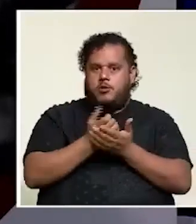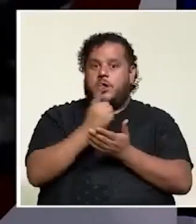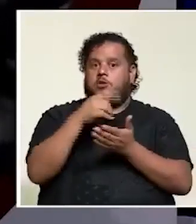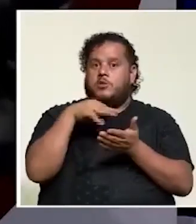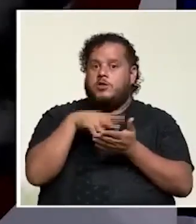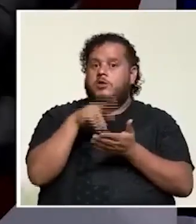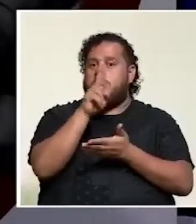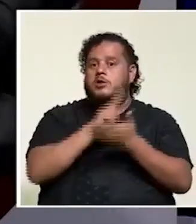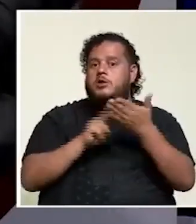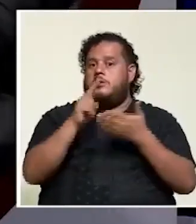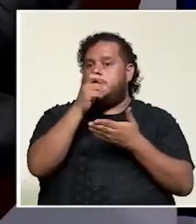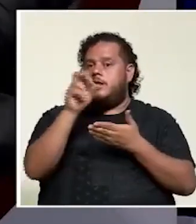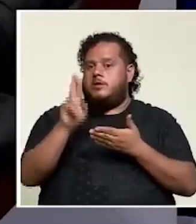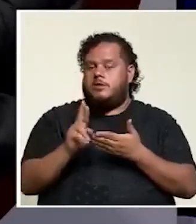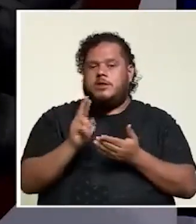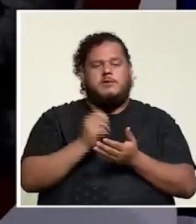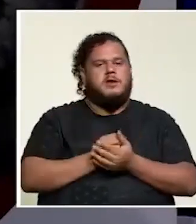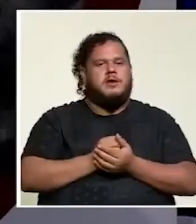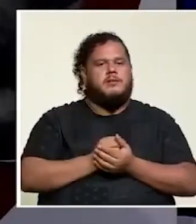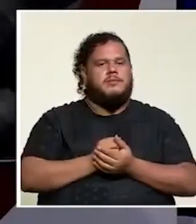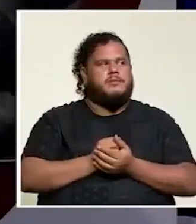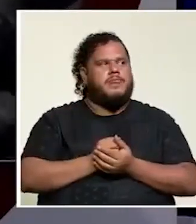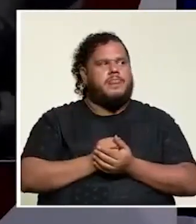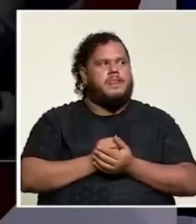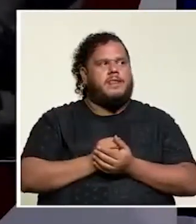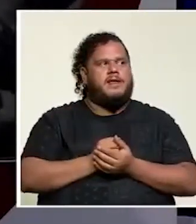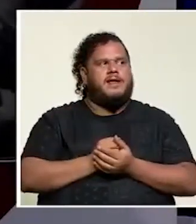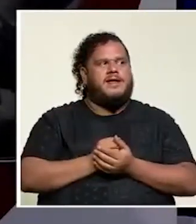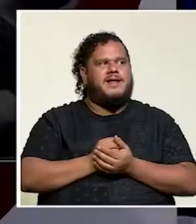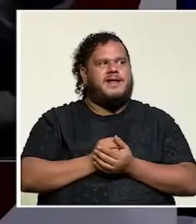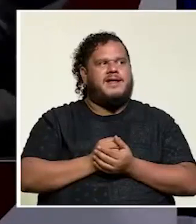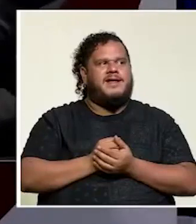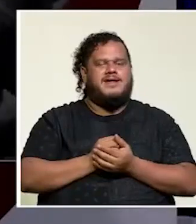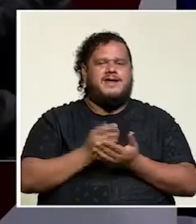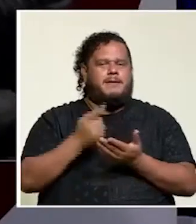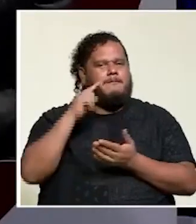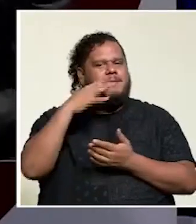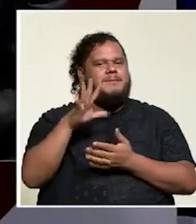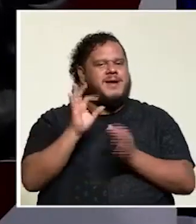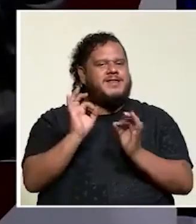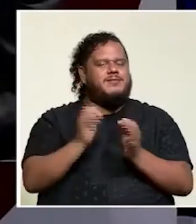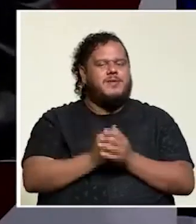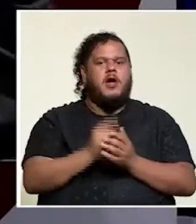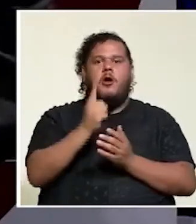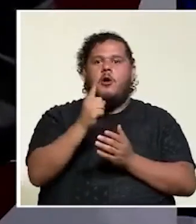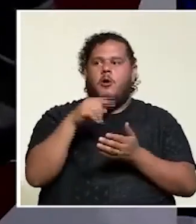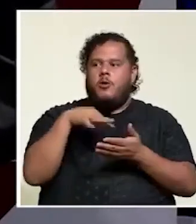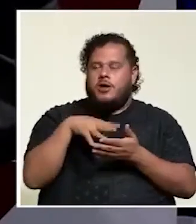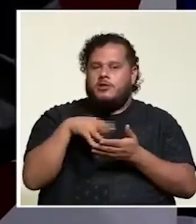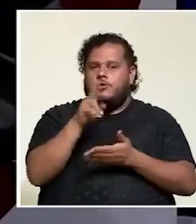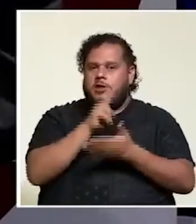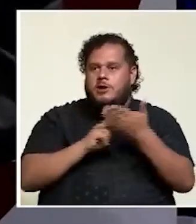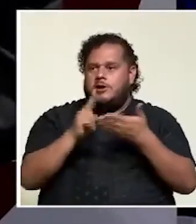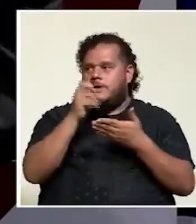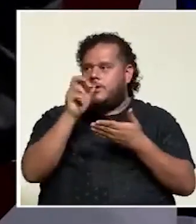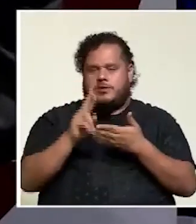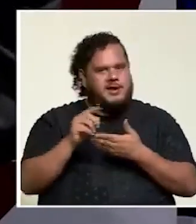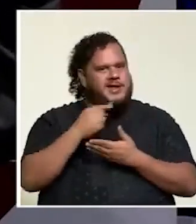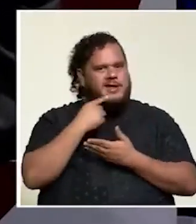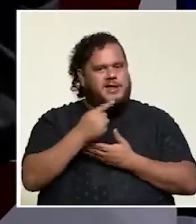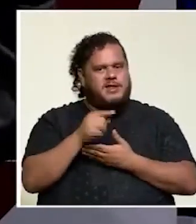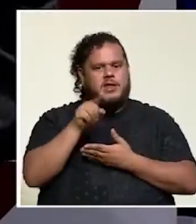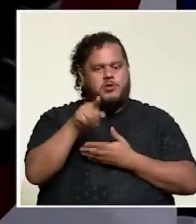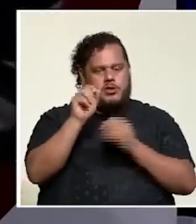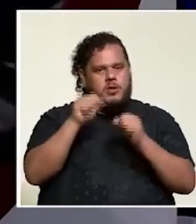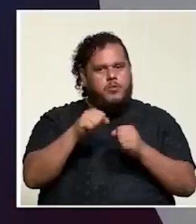estudio de la Universidad de Costa Rica. Yo creo que a don Ernesto le quedó claro ya. Está bien, me parece muy bien. un estudio de la Universidad de Costa Rica que dice que